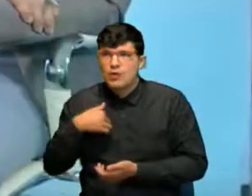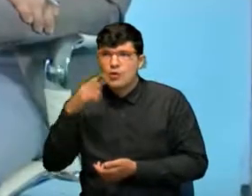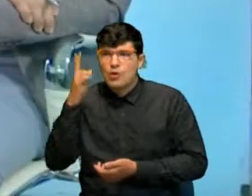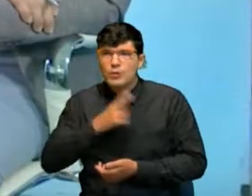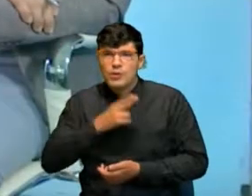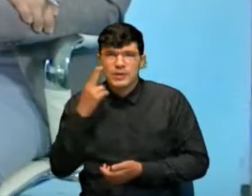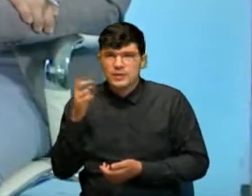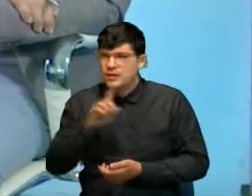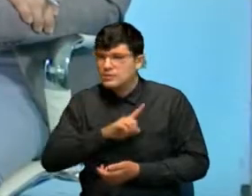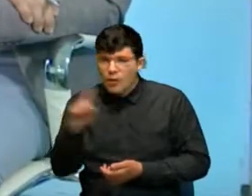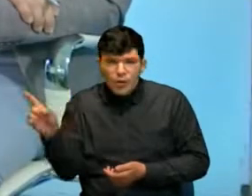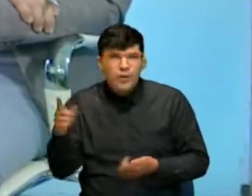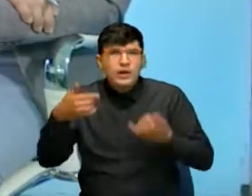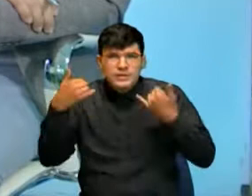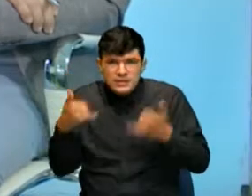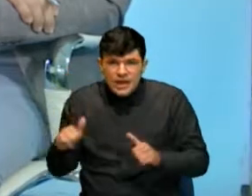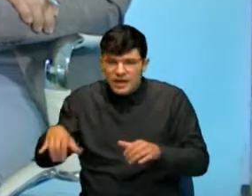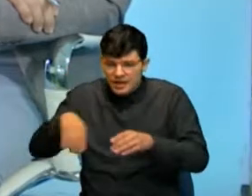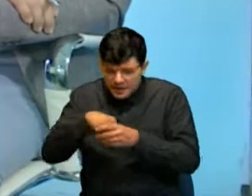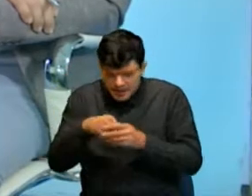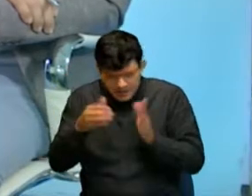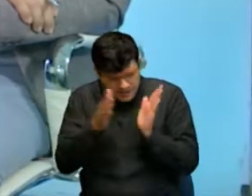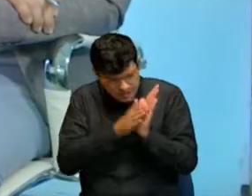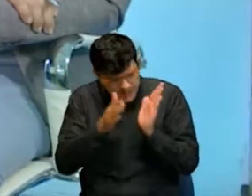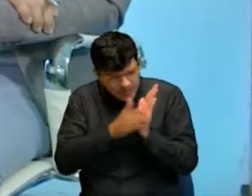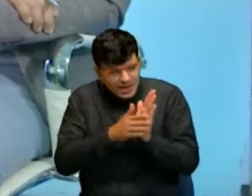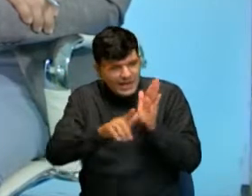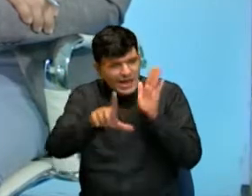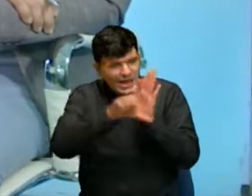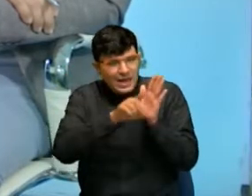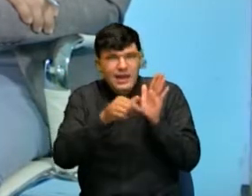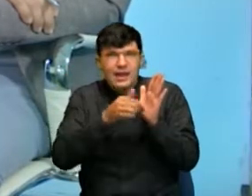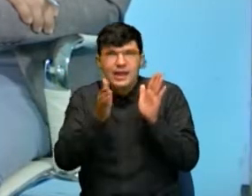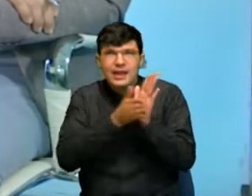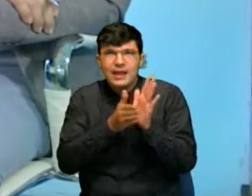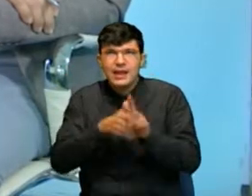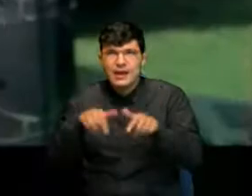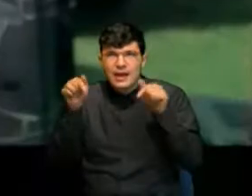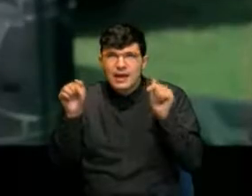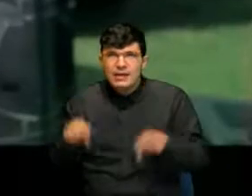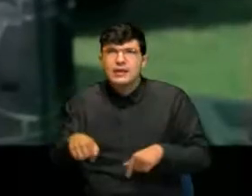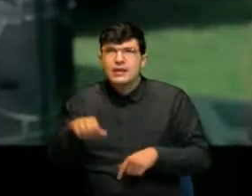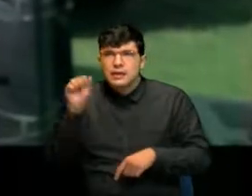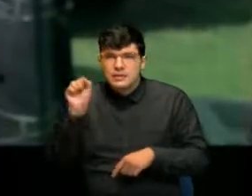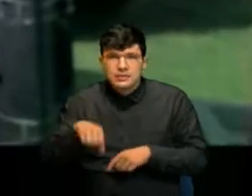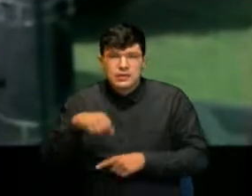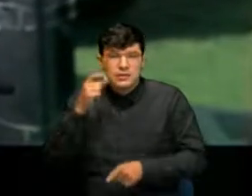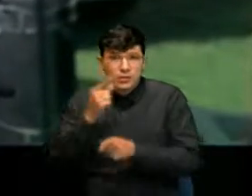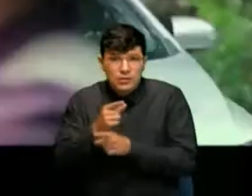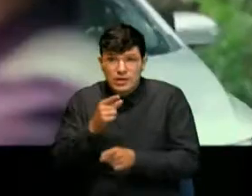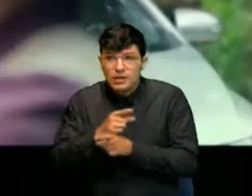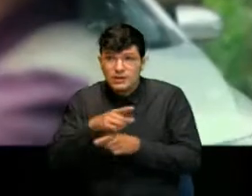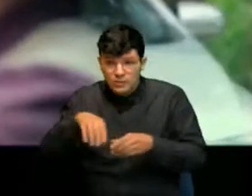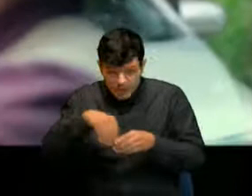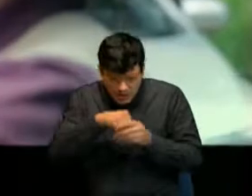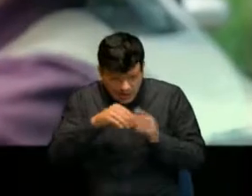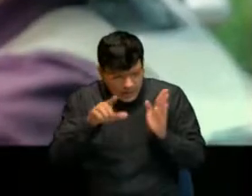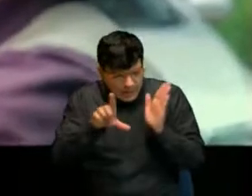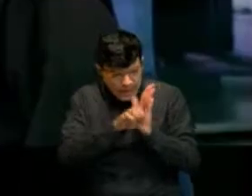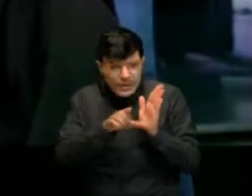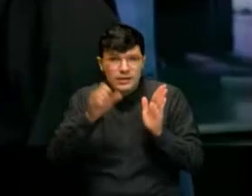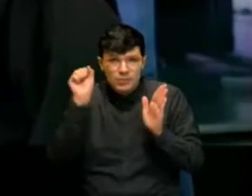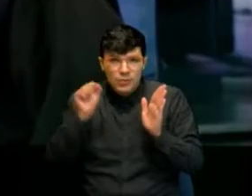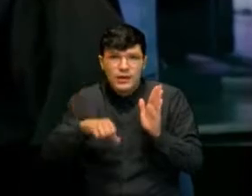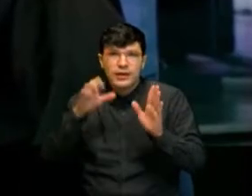¿por qué? Ya está escrito en una ley que aprobó el Congreso de la República. Los recursos que se destinan a la televisión pública regional en Colombia y a la